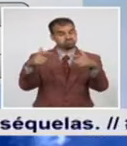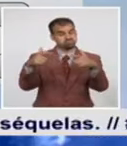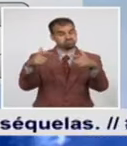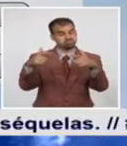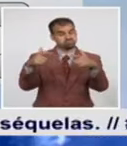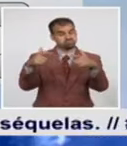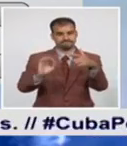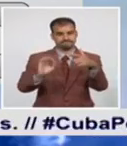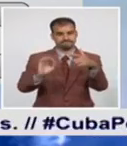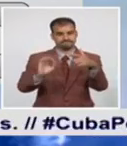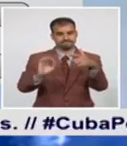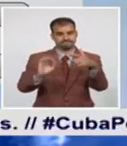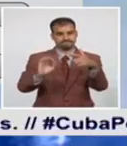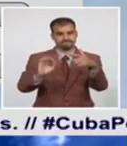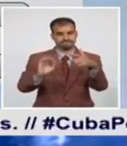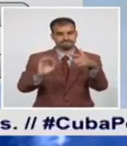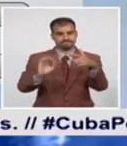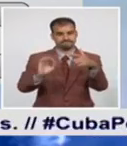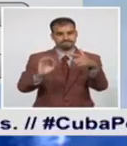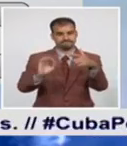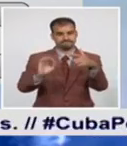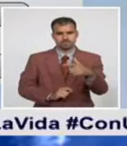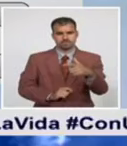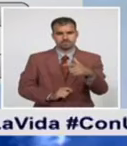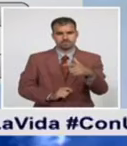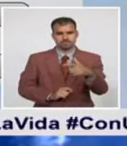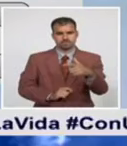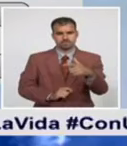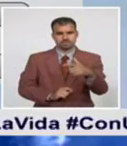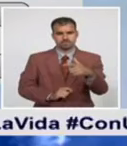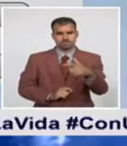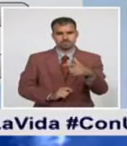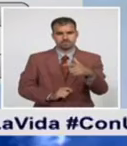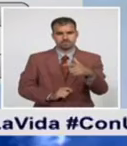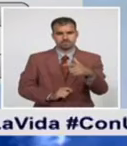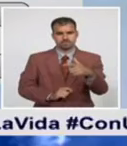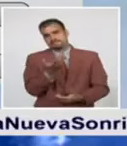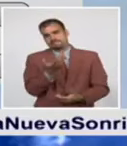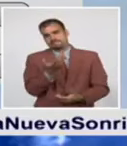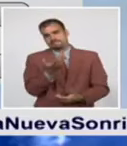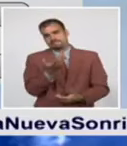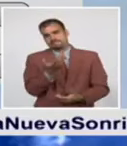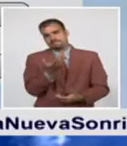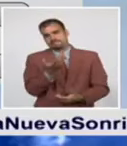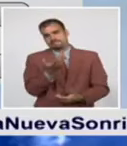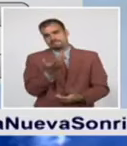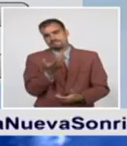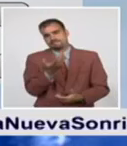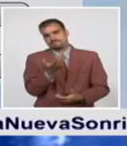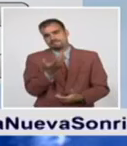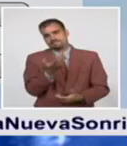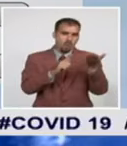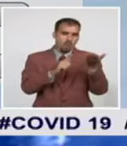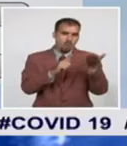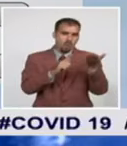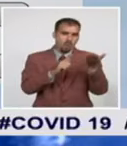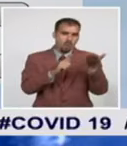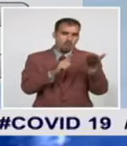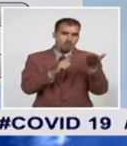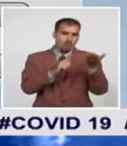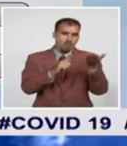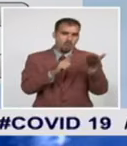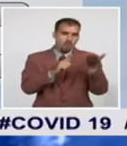confirmados, independientemente de que pudiéramos decir que son 131 menos que los del día de ayer, y que